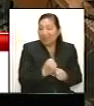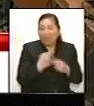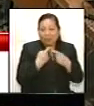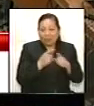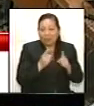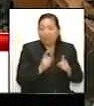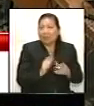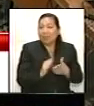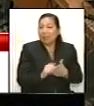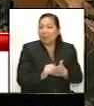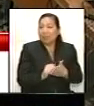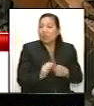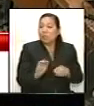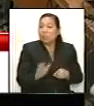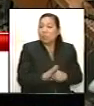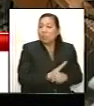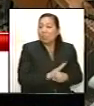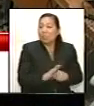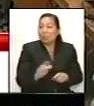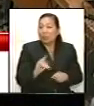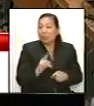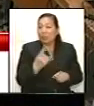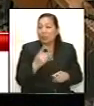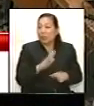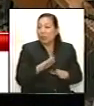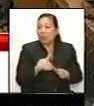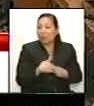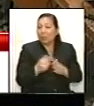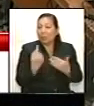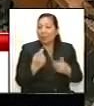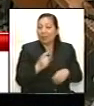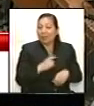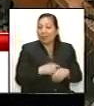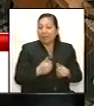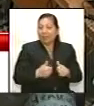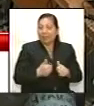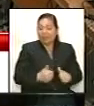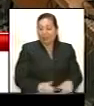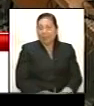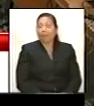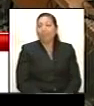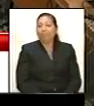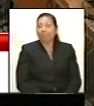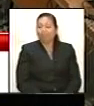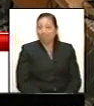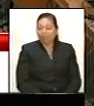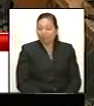informática forense va a ser sumamente útil, sobre todo ya para el momento de la persecución del delito.